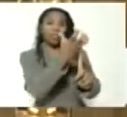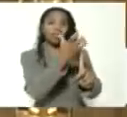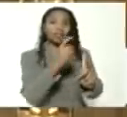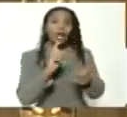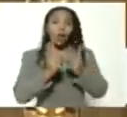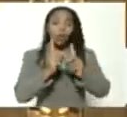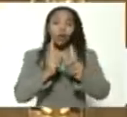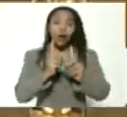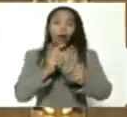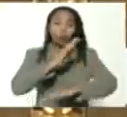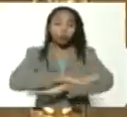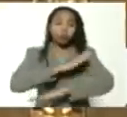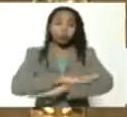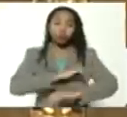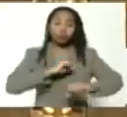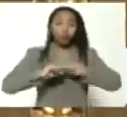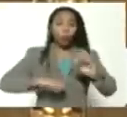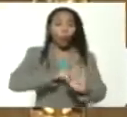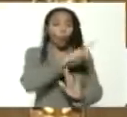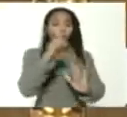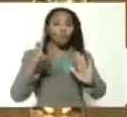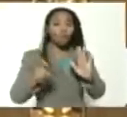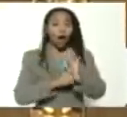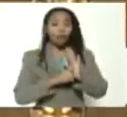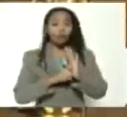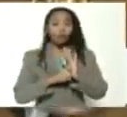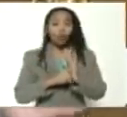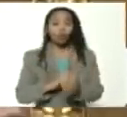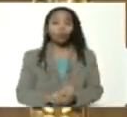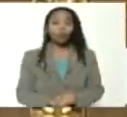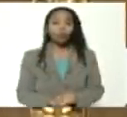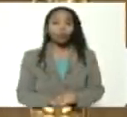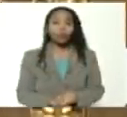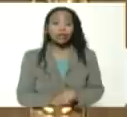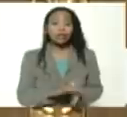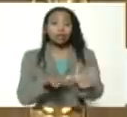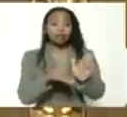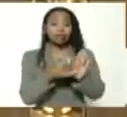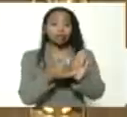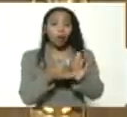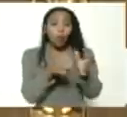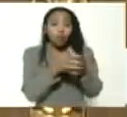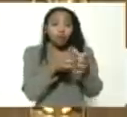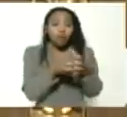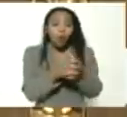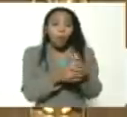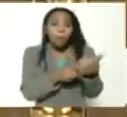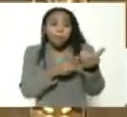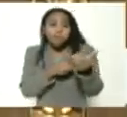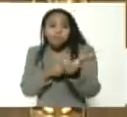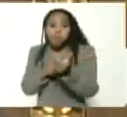acción totalmente, yo diría, ilimitada de grupos armados